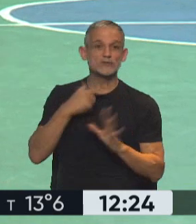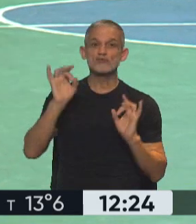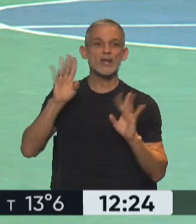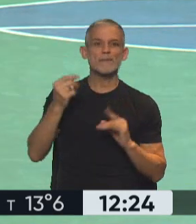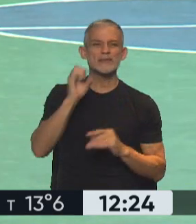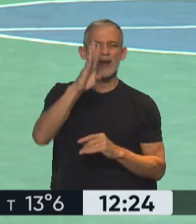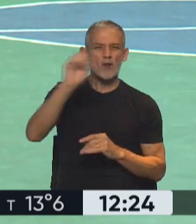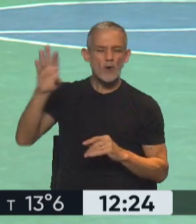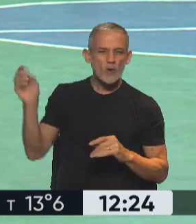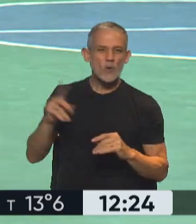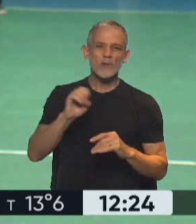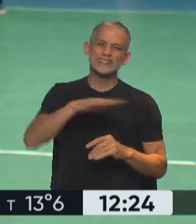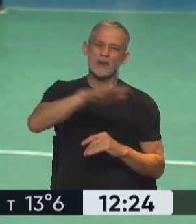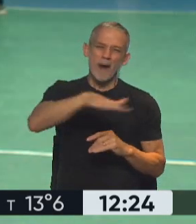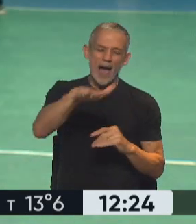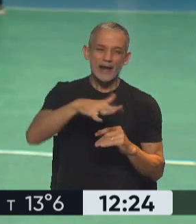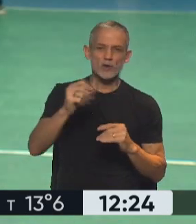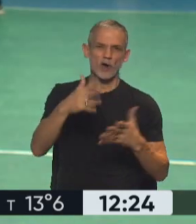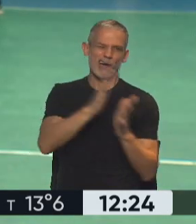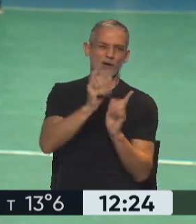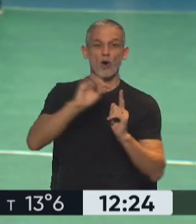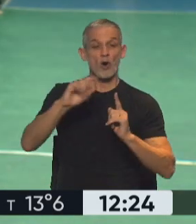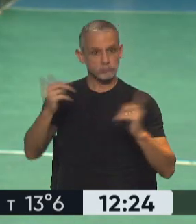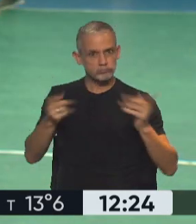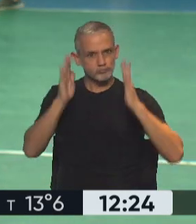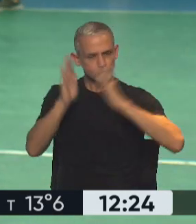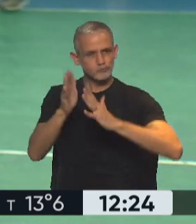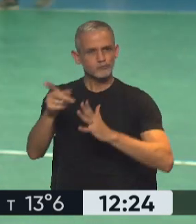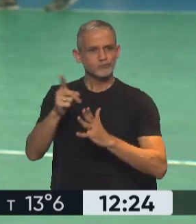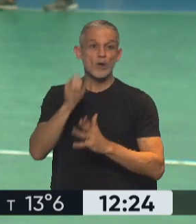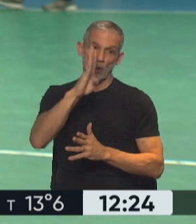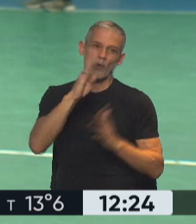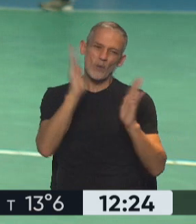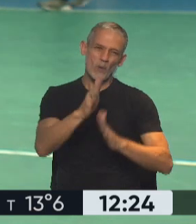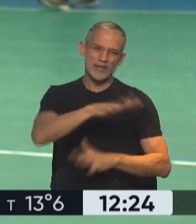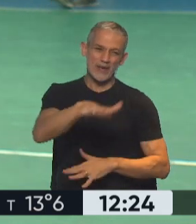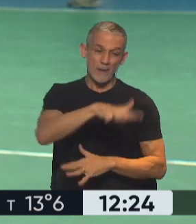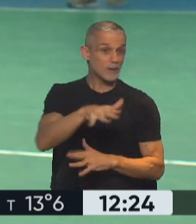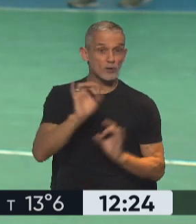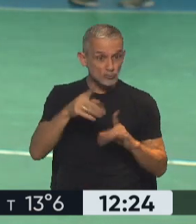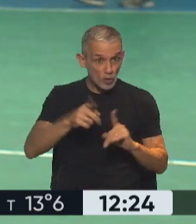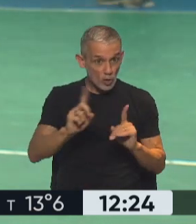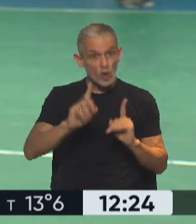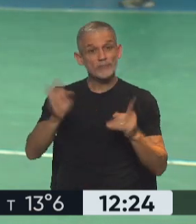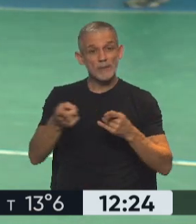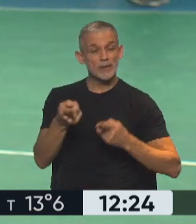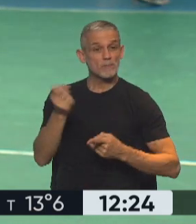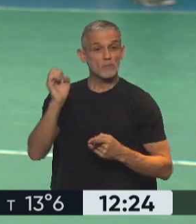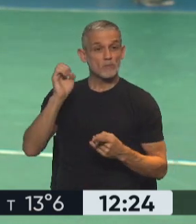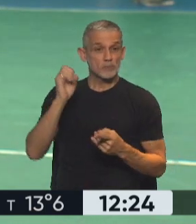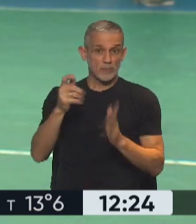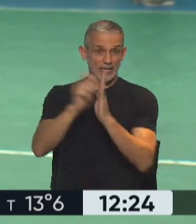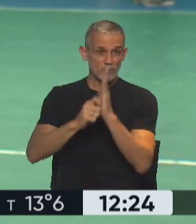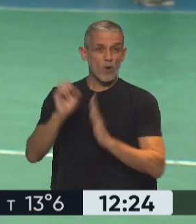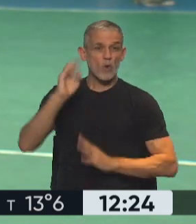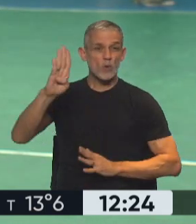los clubes denominados de barrio, y sí, por supuesto, está enfocado fundamentalmente en ellos, pero no de manera exclusiva, sino que también pueden inscribirse